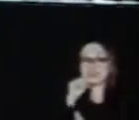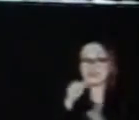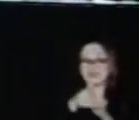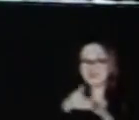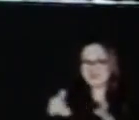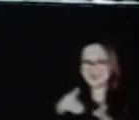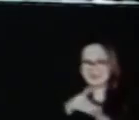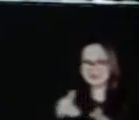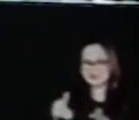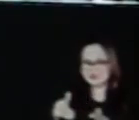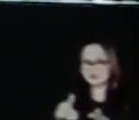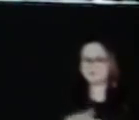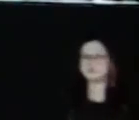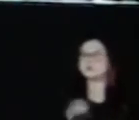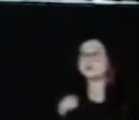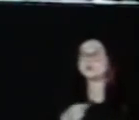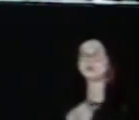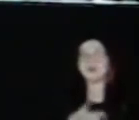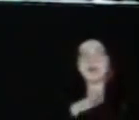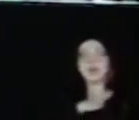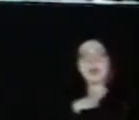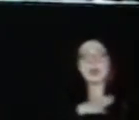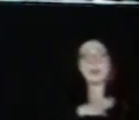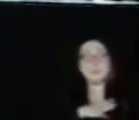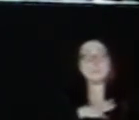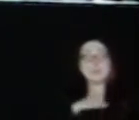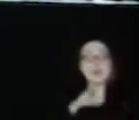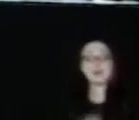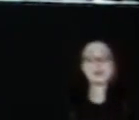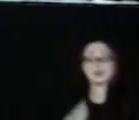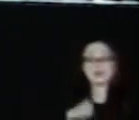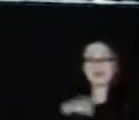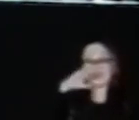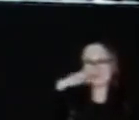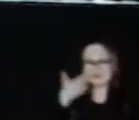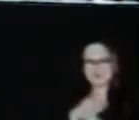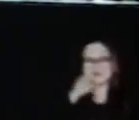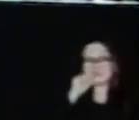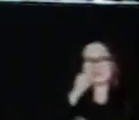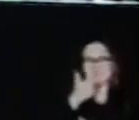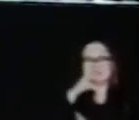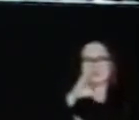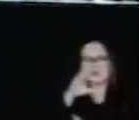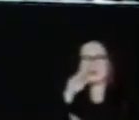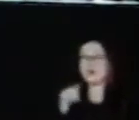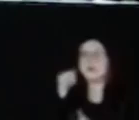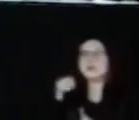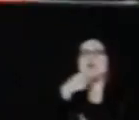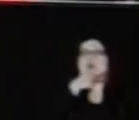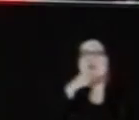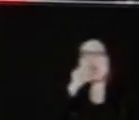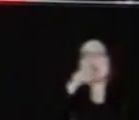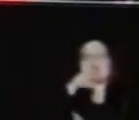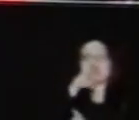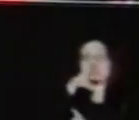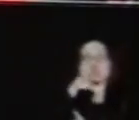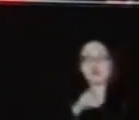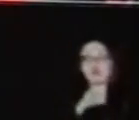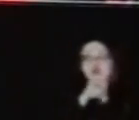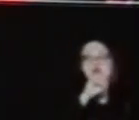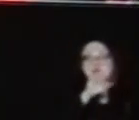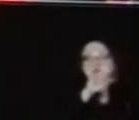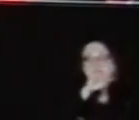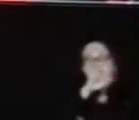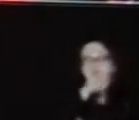1970, cuando fue ministro de Hacienda Antonio Ortiz Mena, la economía del